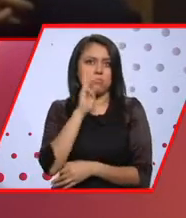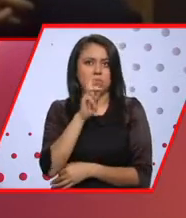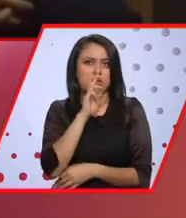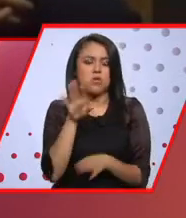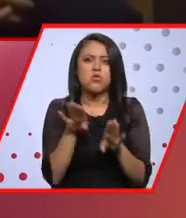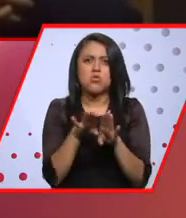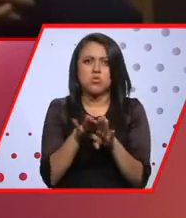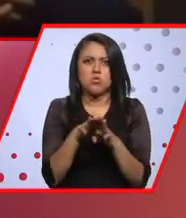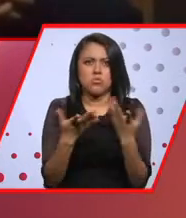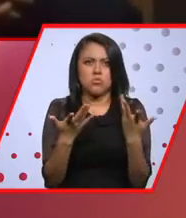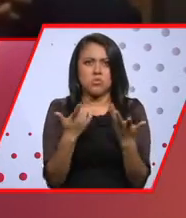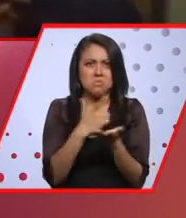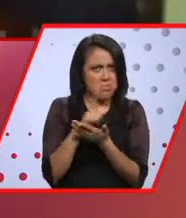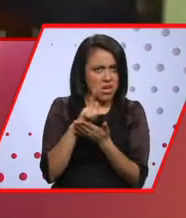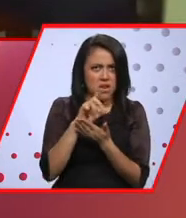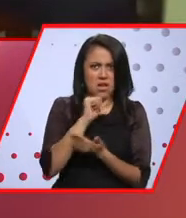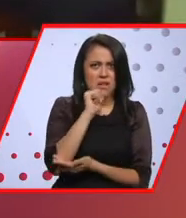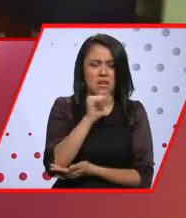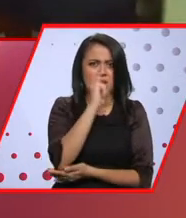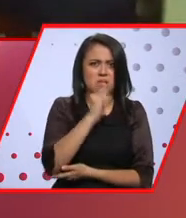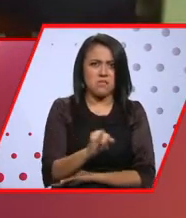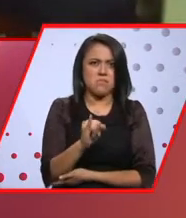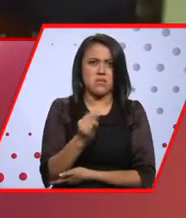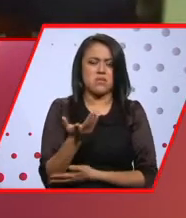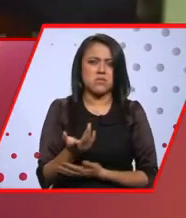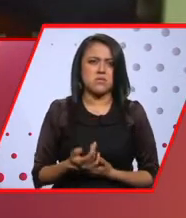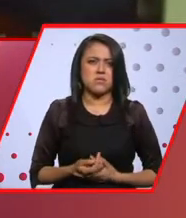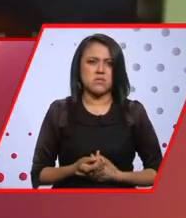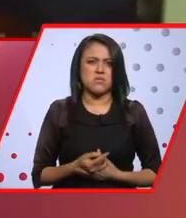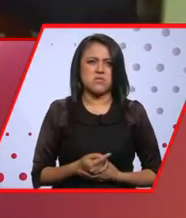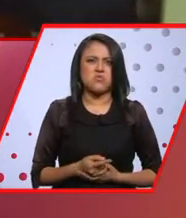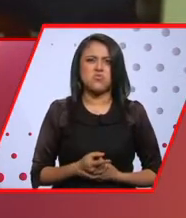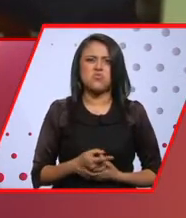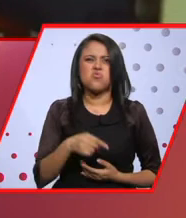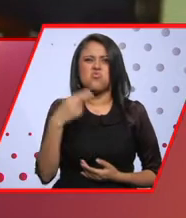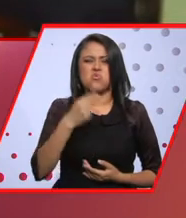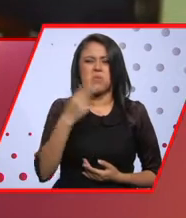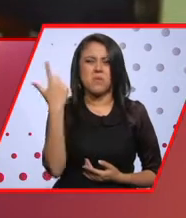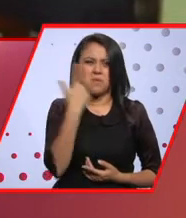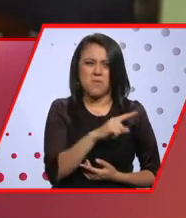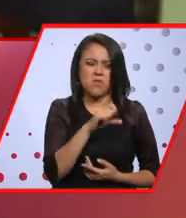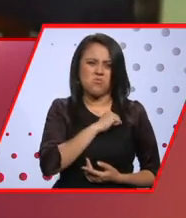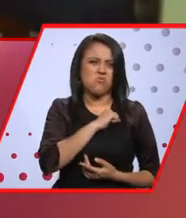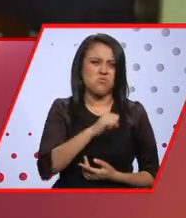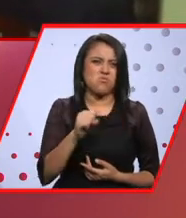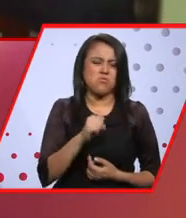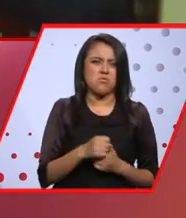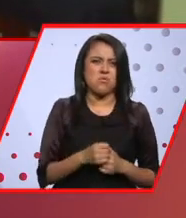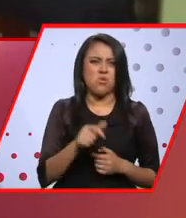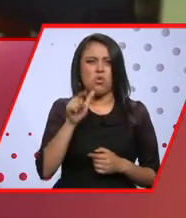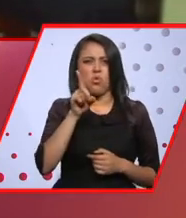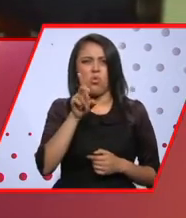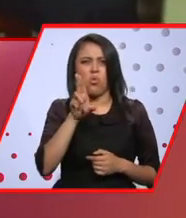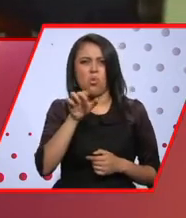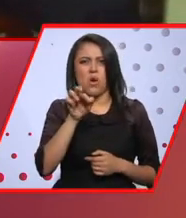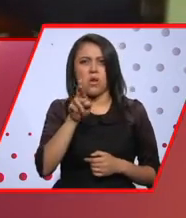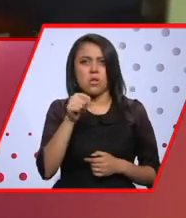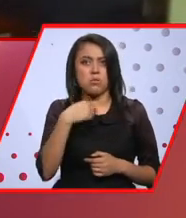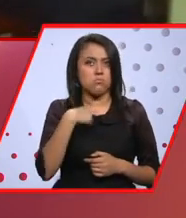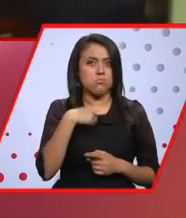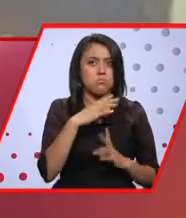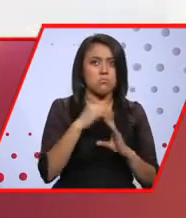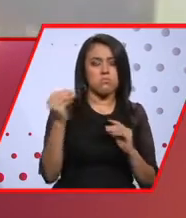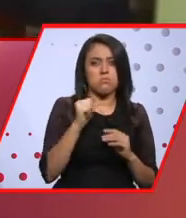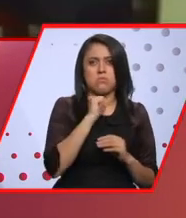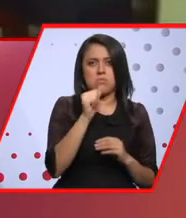tiene otra forma, y todavía le apesta el nombre tremendamente. Lo iba a limpiar y que él no se escapaba porque el que nada debe,